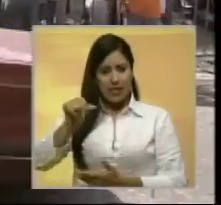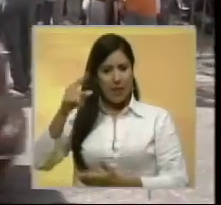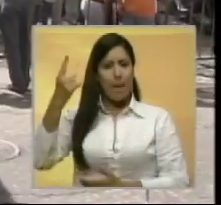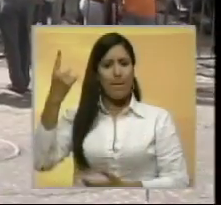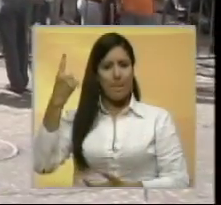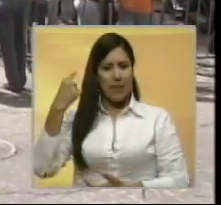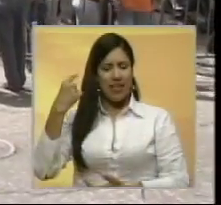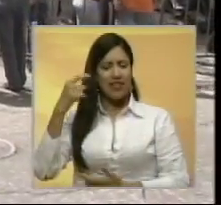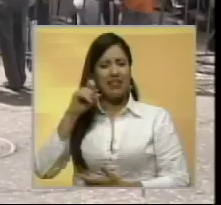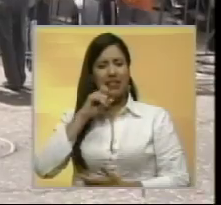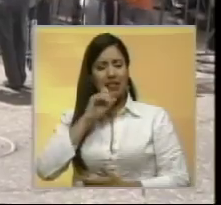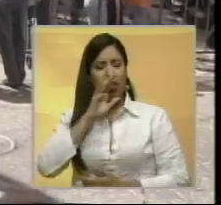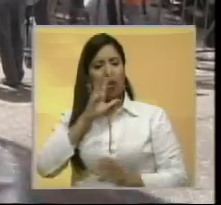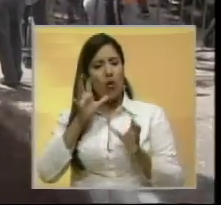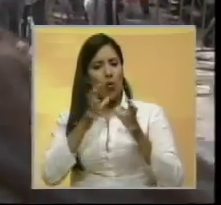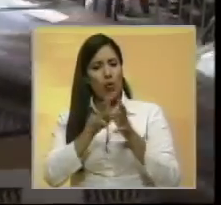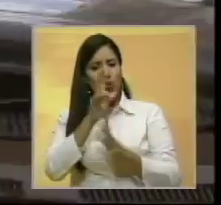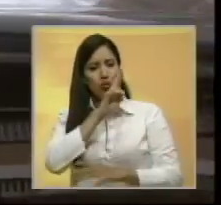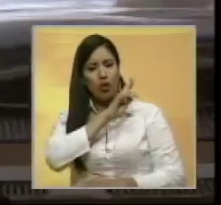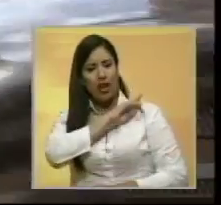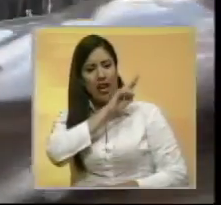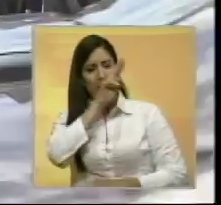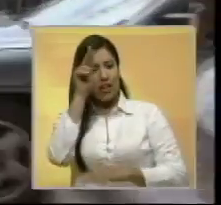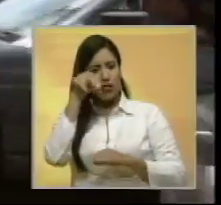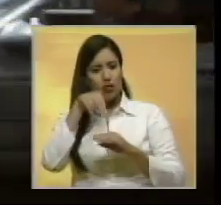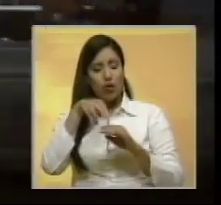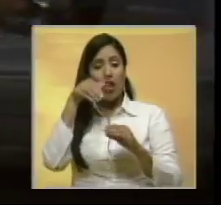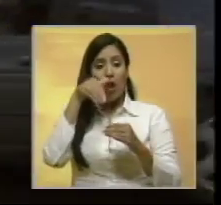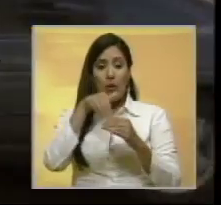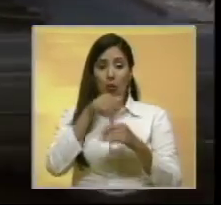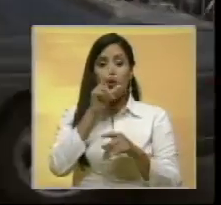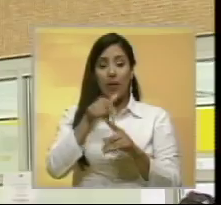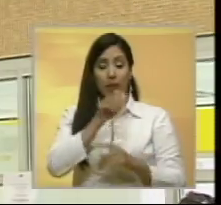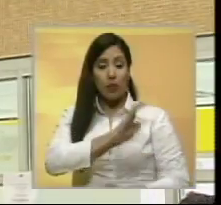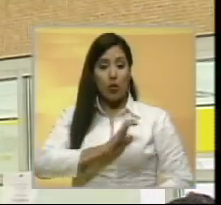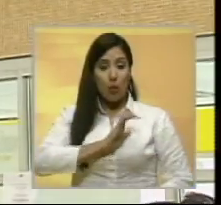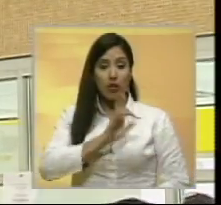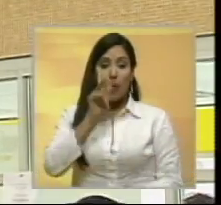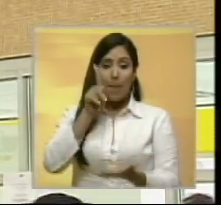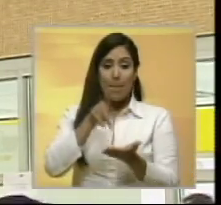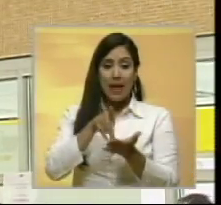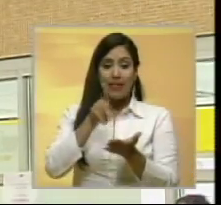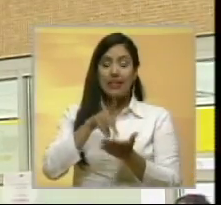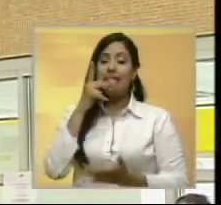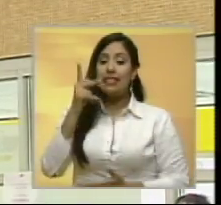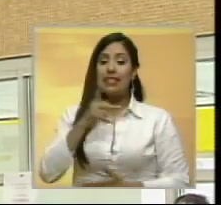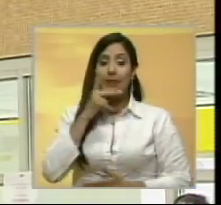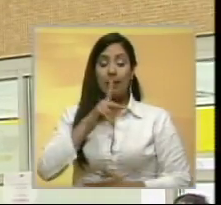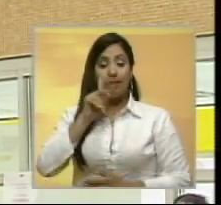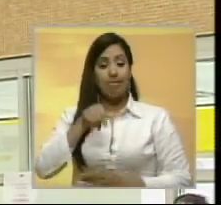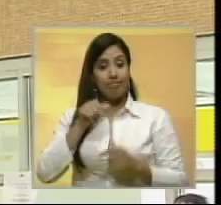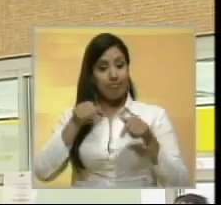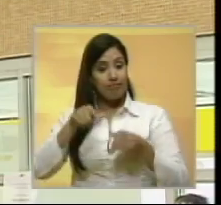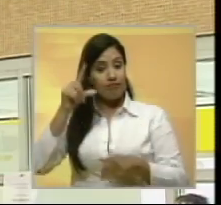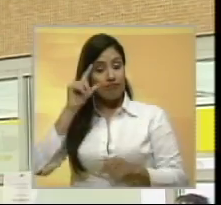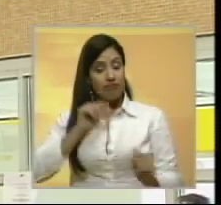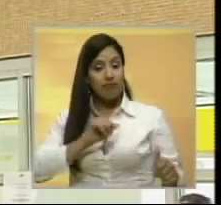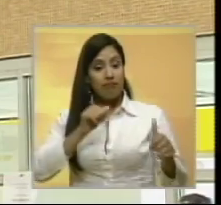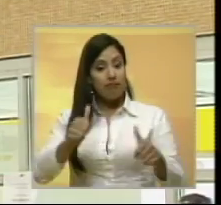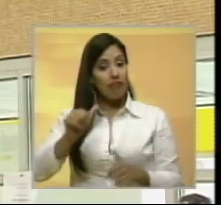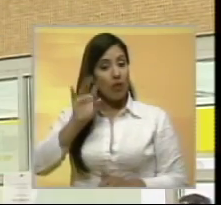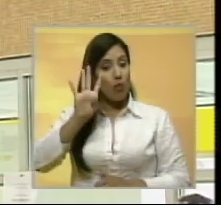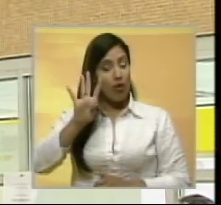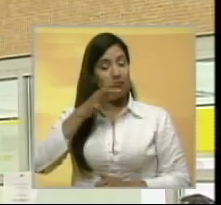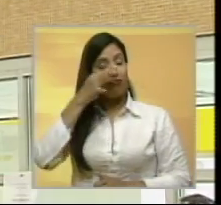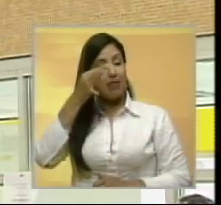pasada por la Junta Nacional Electoral, también por la Comisión de Participación Política, y será hoy a partir de las 4